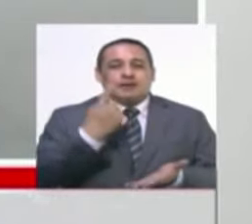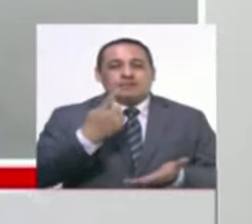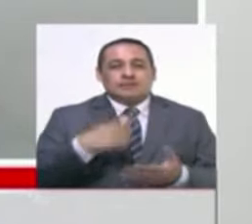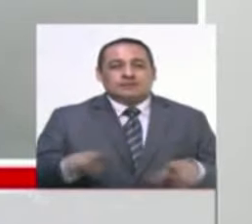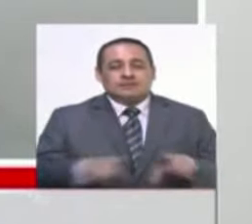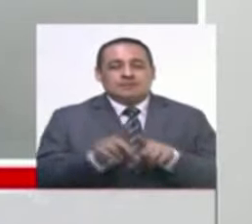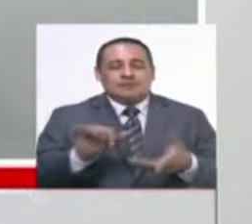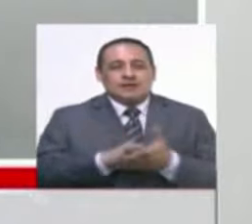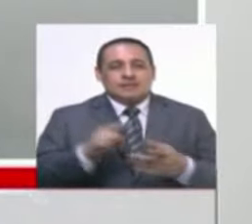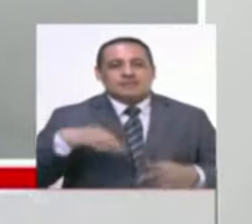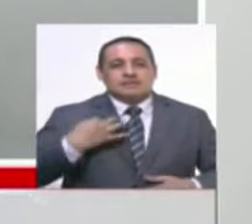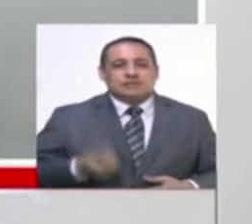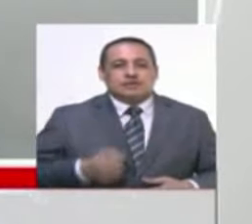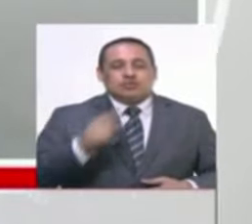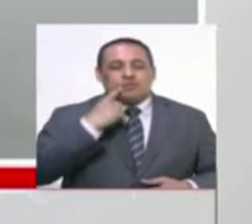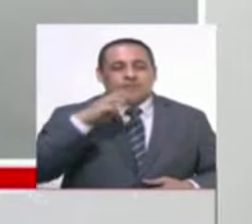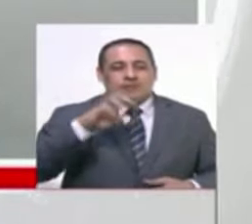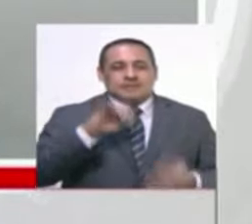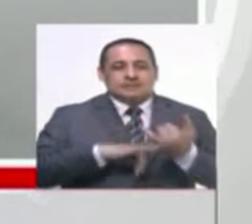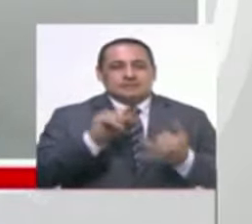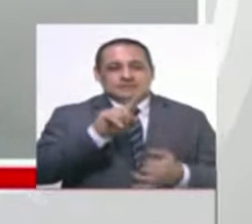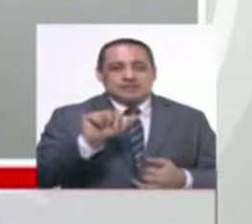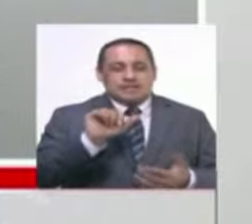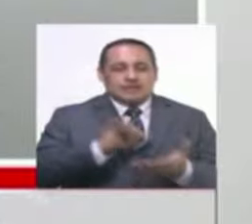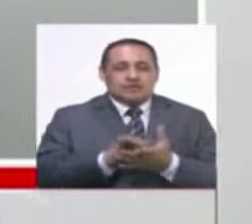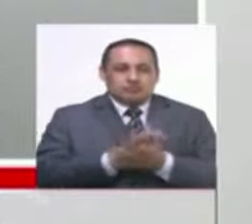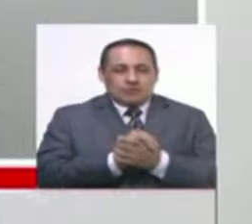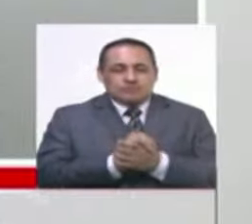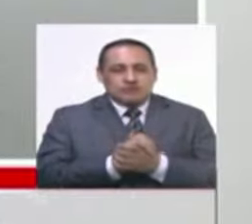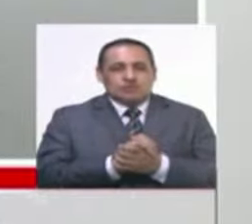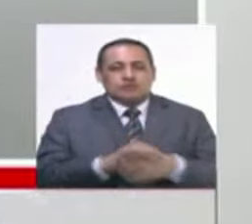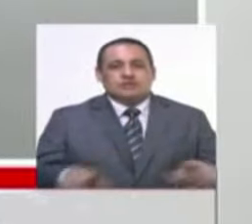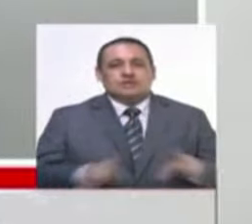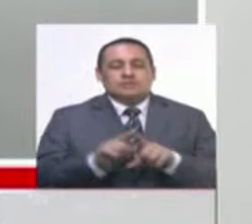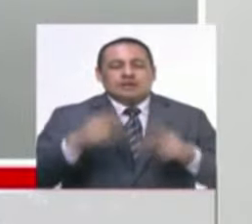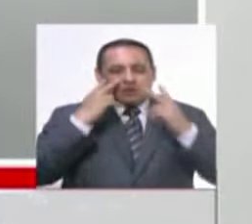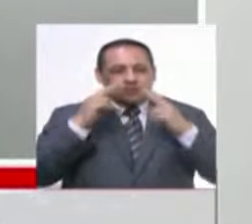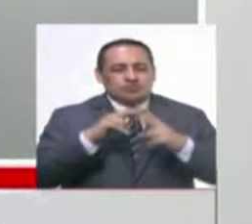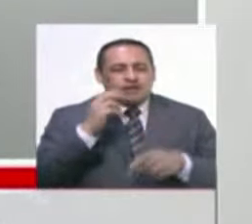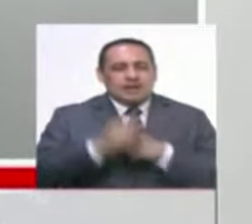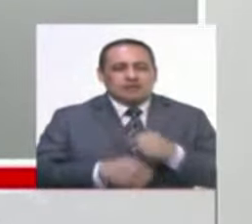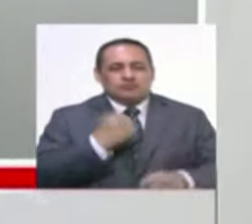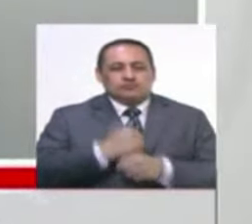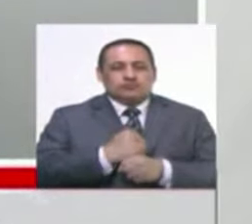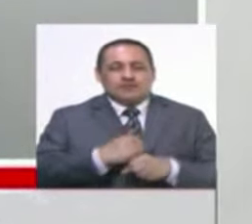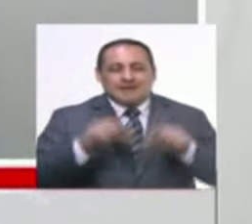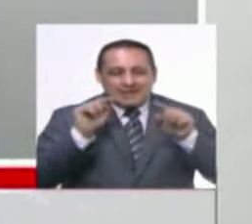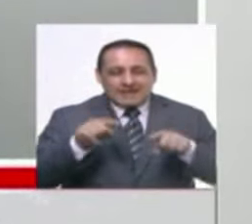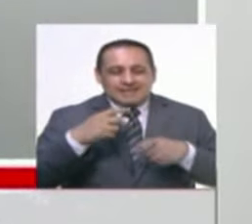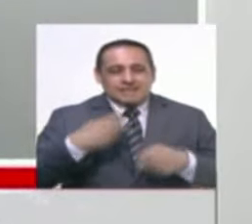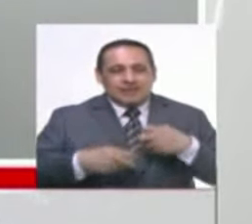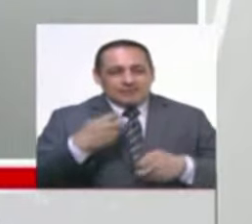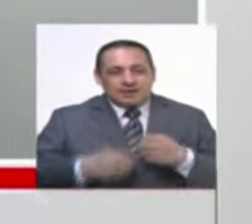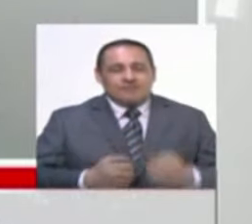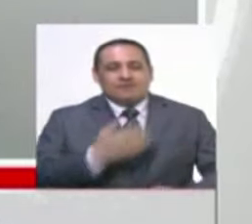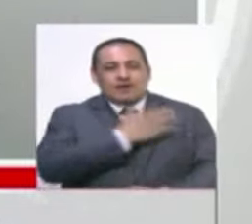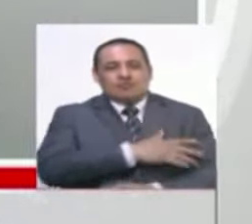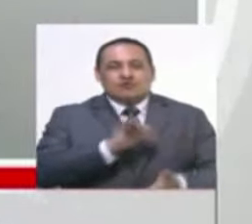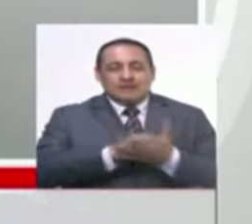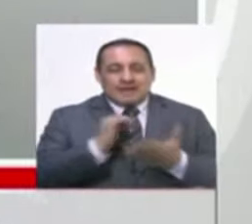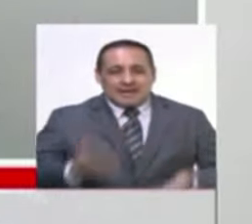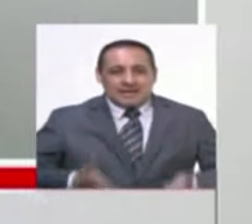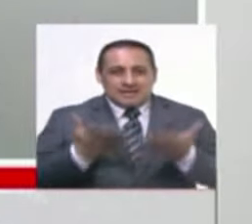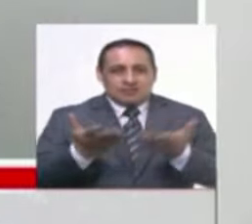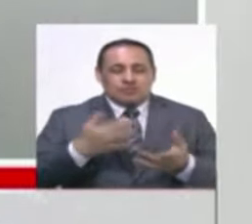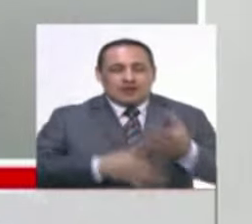a través del señor Vladimir Mesa, que es su amigo y la conoce de tiempo. Ese fue el favor que le pidió él